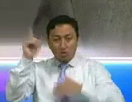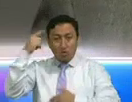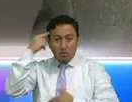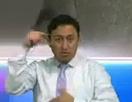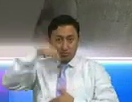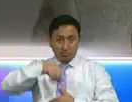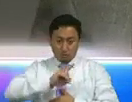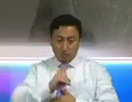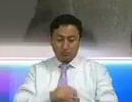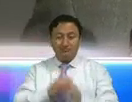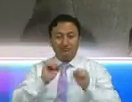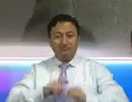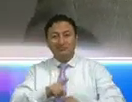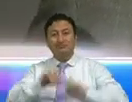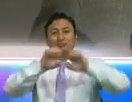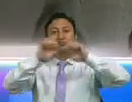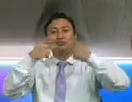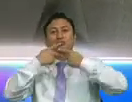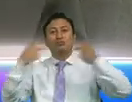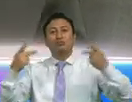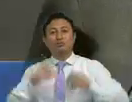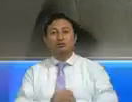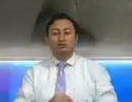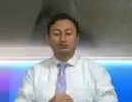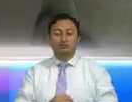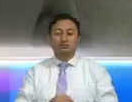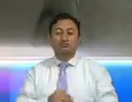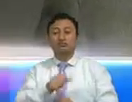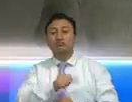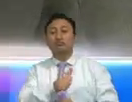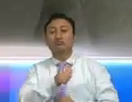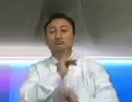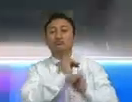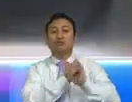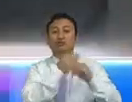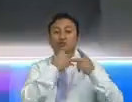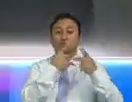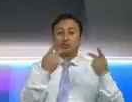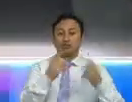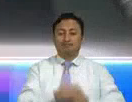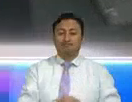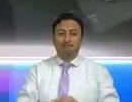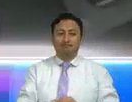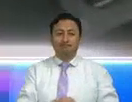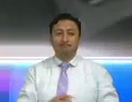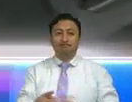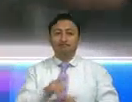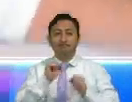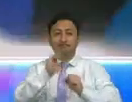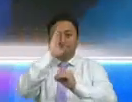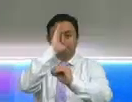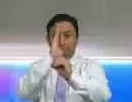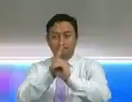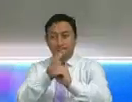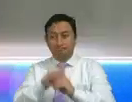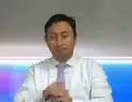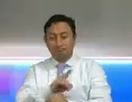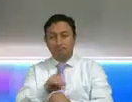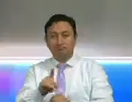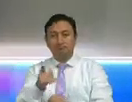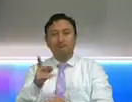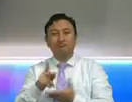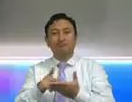pero también a las empresas públicas contempla también a otras instituciones del estado indicó que dentro de estas metas no se contempla revisar el